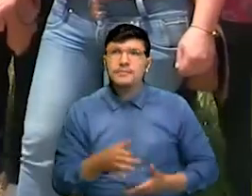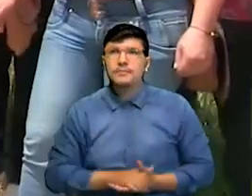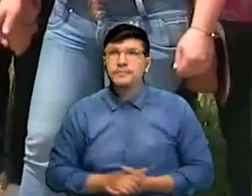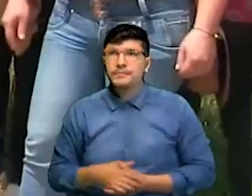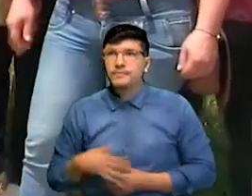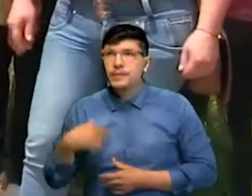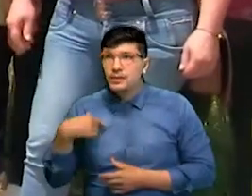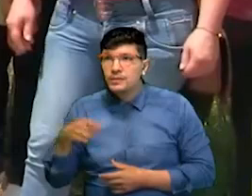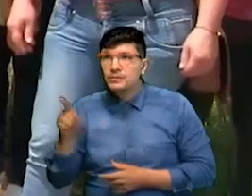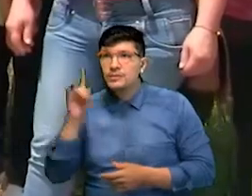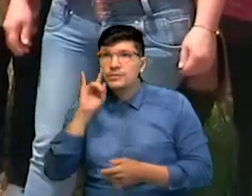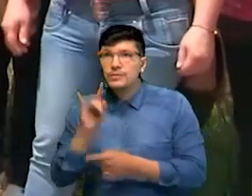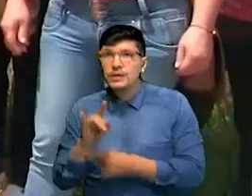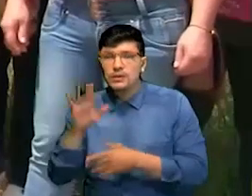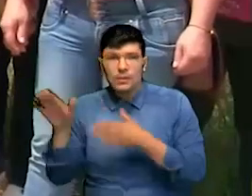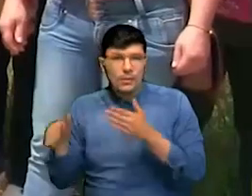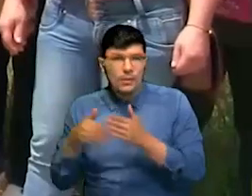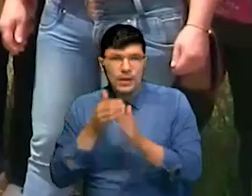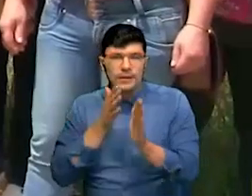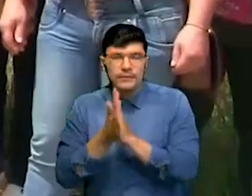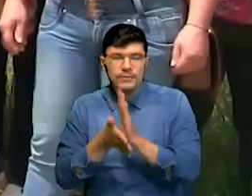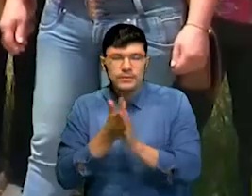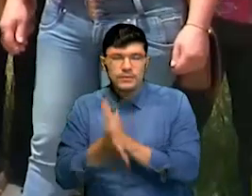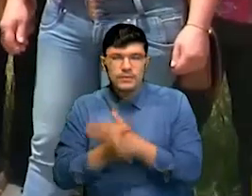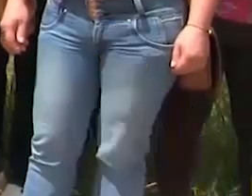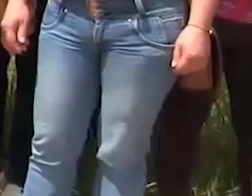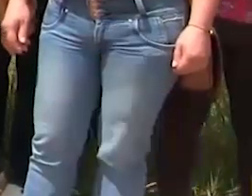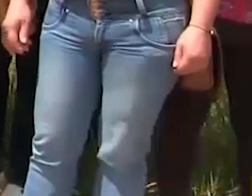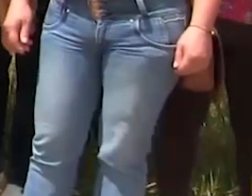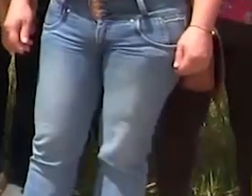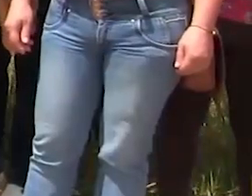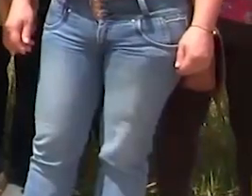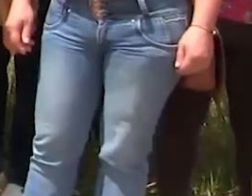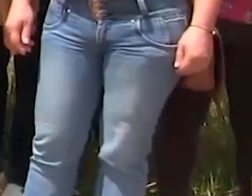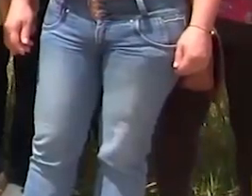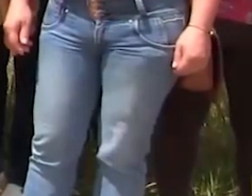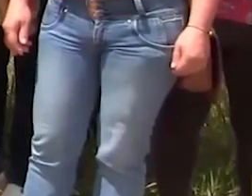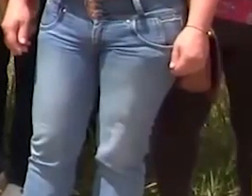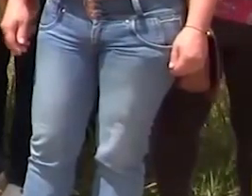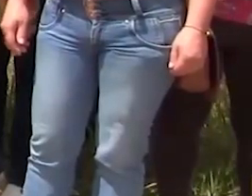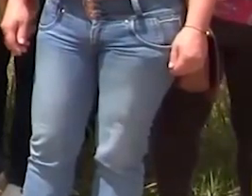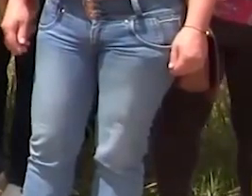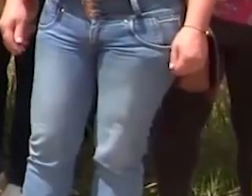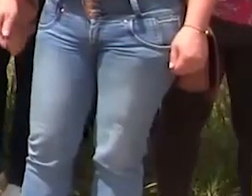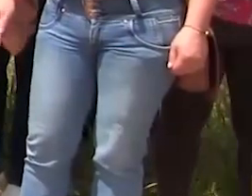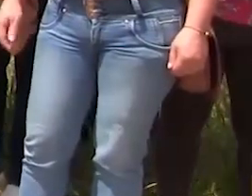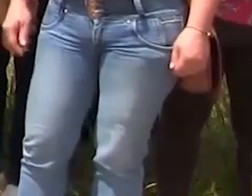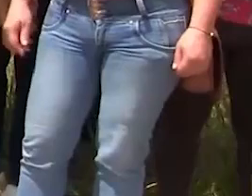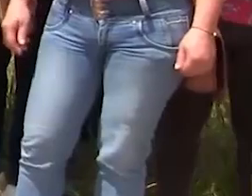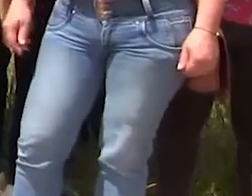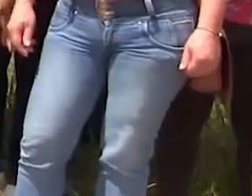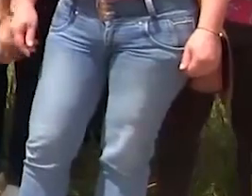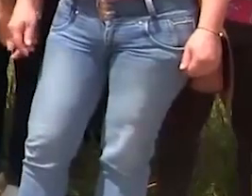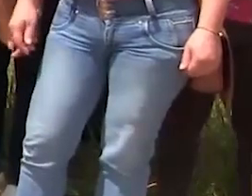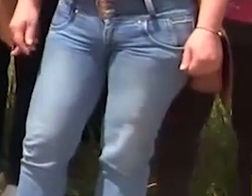cámara de guaymaral de mar gómez lópez les presento para oriente noticias luís antonio camacho gonzález